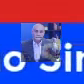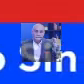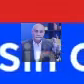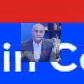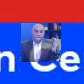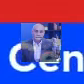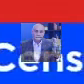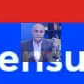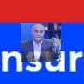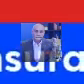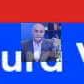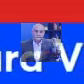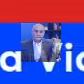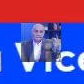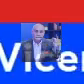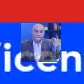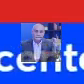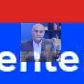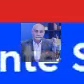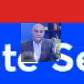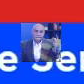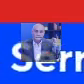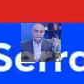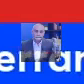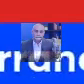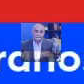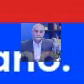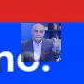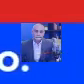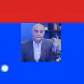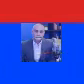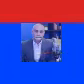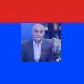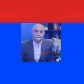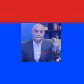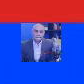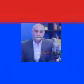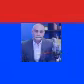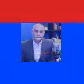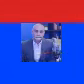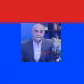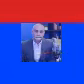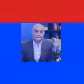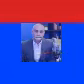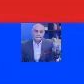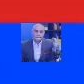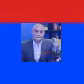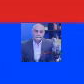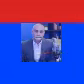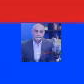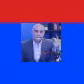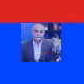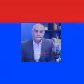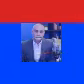veo estos mensajes y se me quitan las dudas y se me despeja la mente. Mi querido Norman Pearl, ¿cómo has